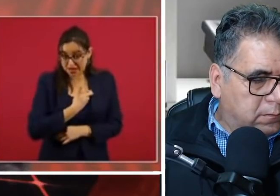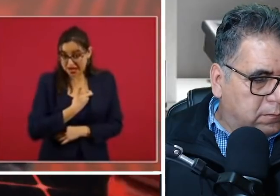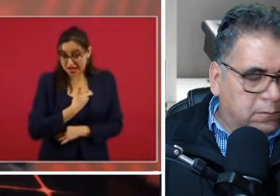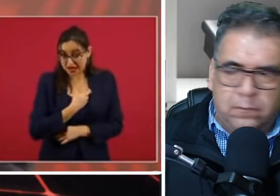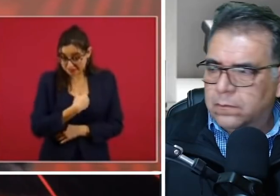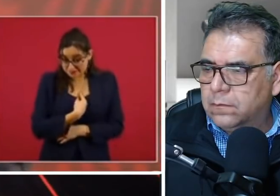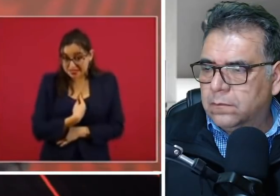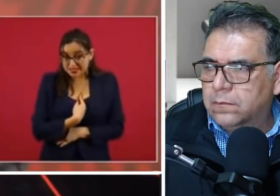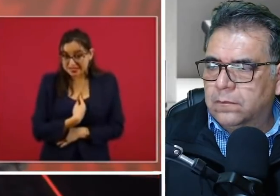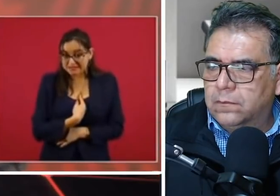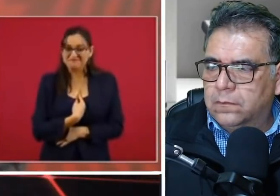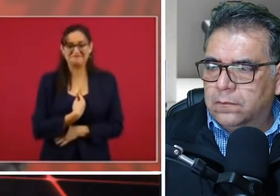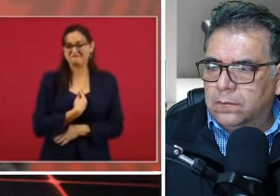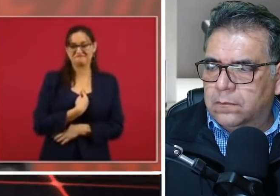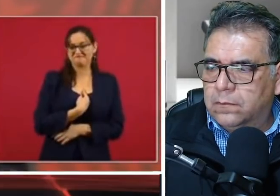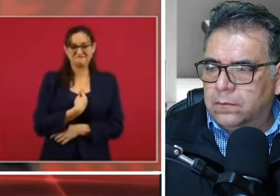no